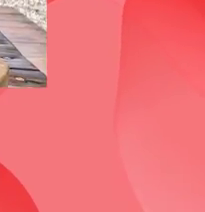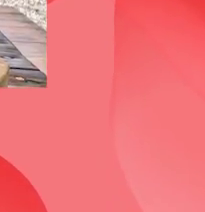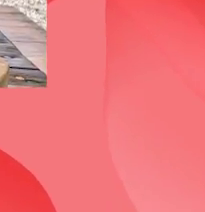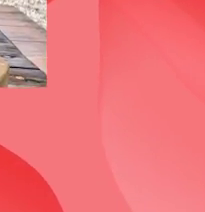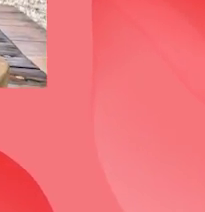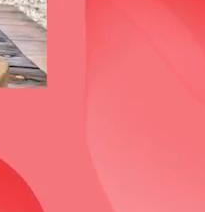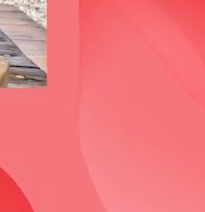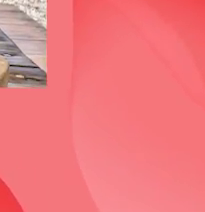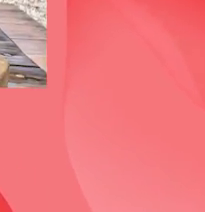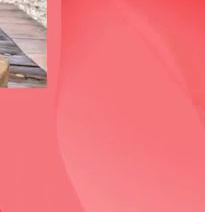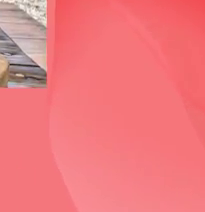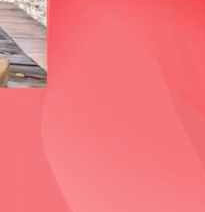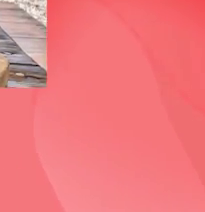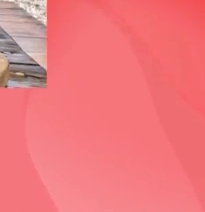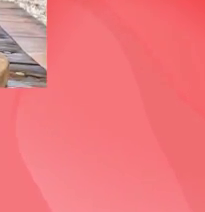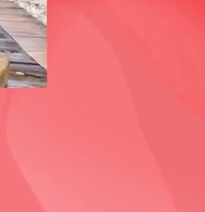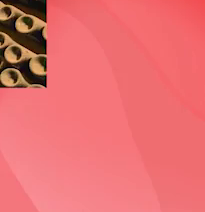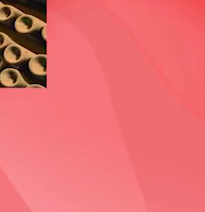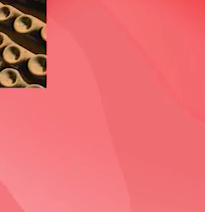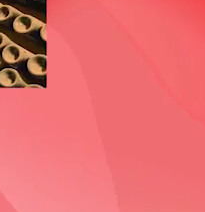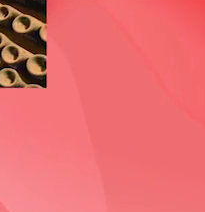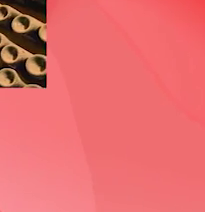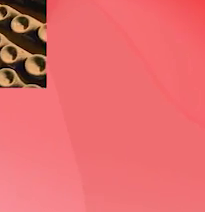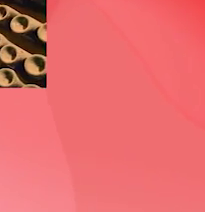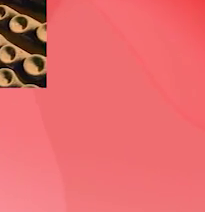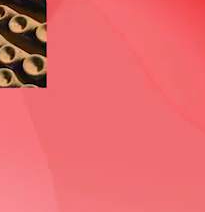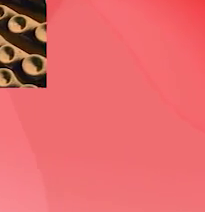Querétaro, Querétaro.